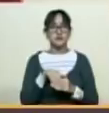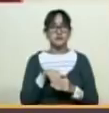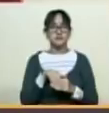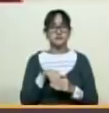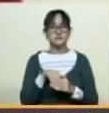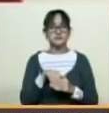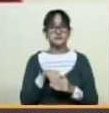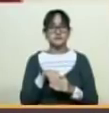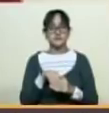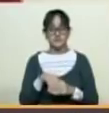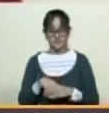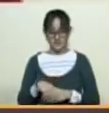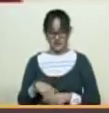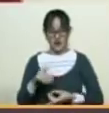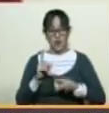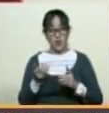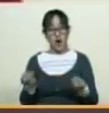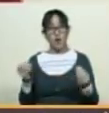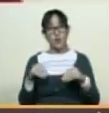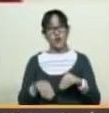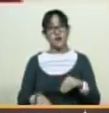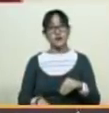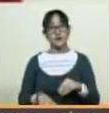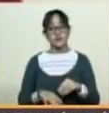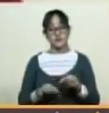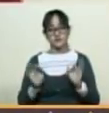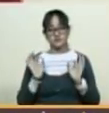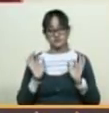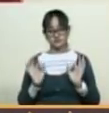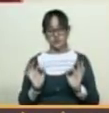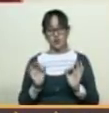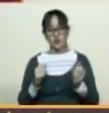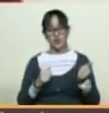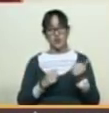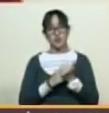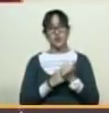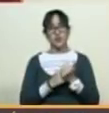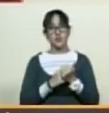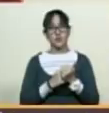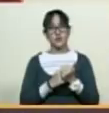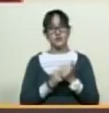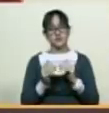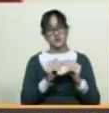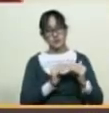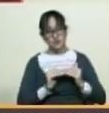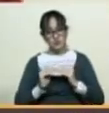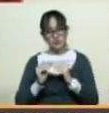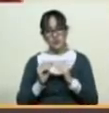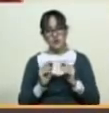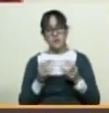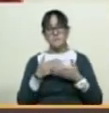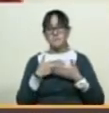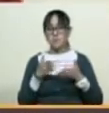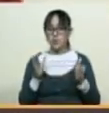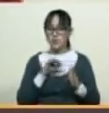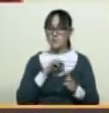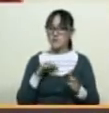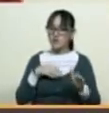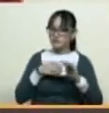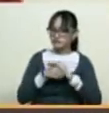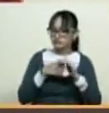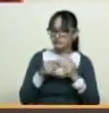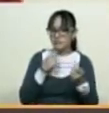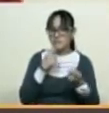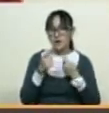dicen en estos acuerdos que se asegurará y favorecerá la equidad en el acceso a los medios públicos y privados.